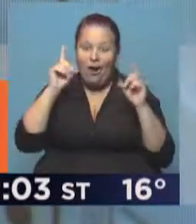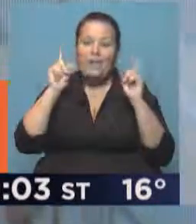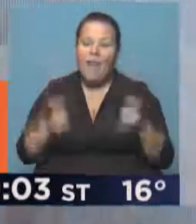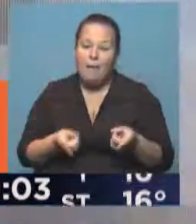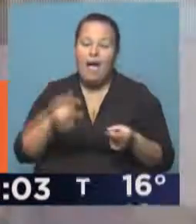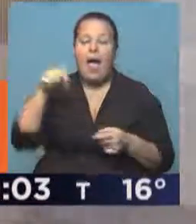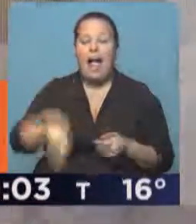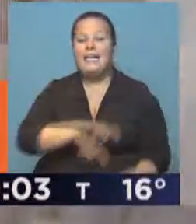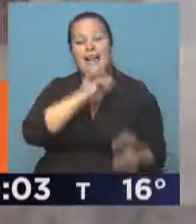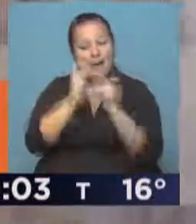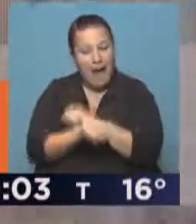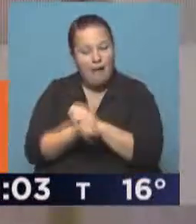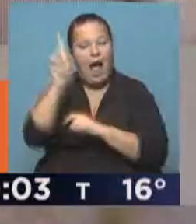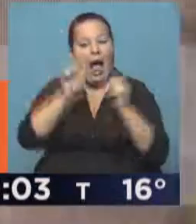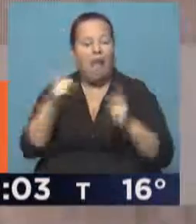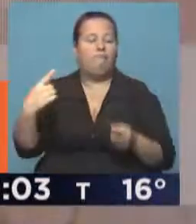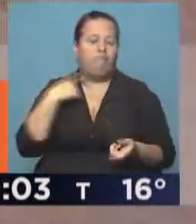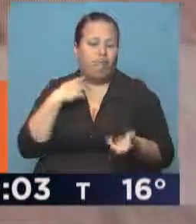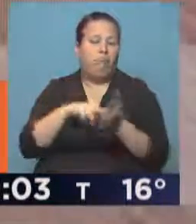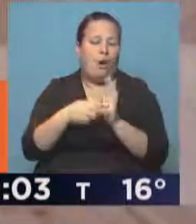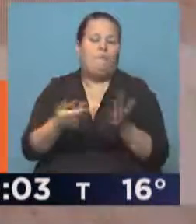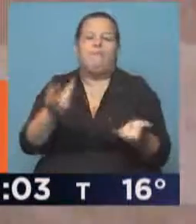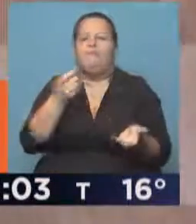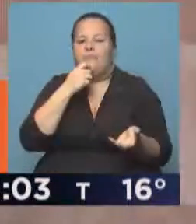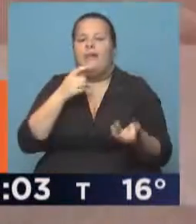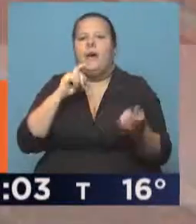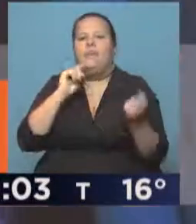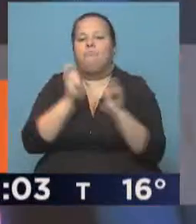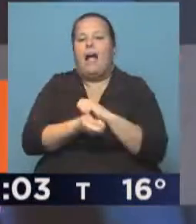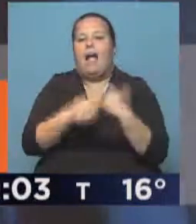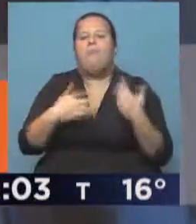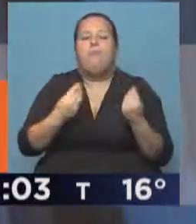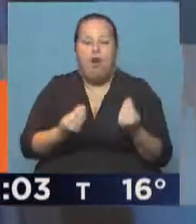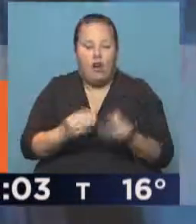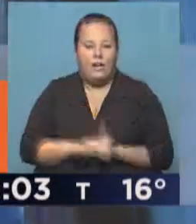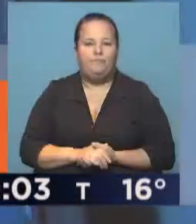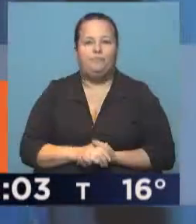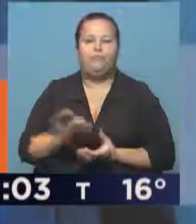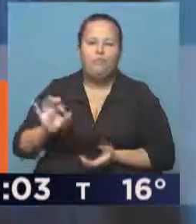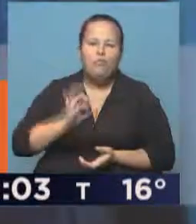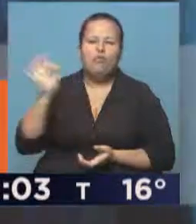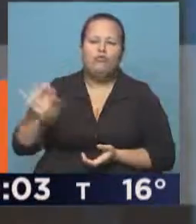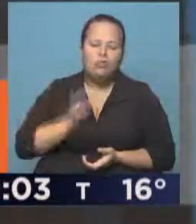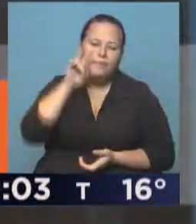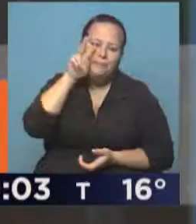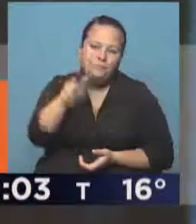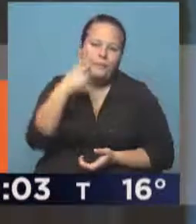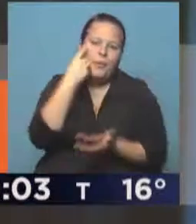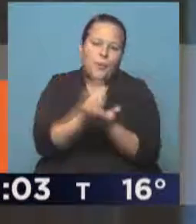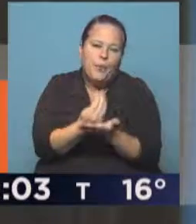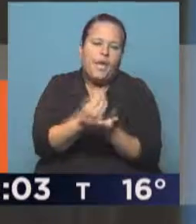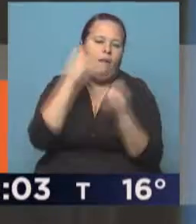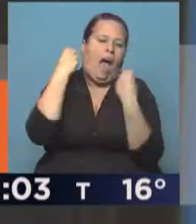ahora este cambio a muchos les va a afectar seguro les va a afectar mucho porque tantos años de haber vivido en el